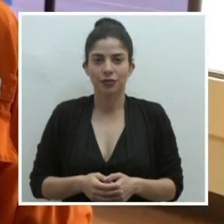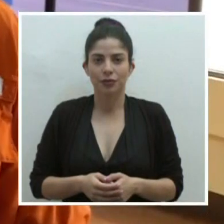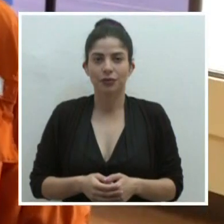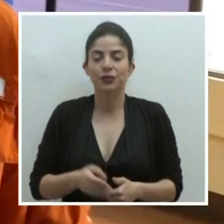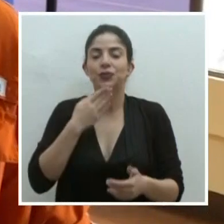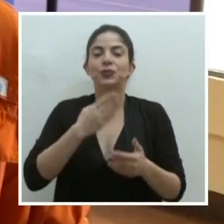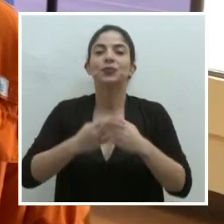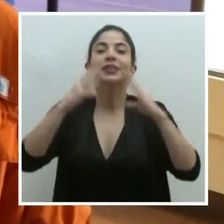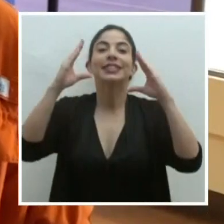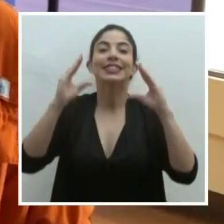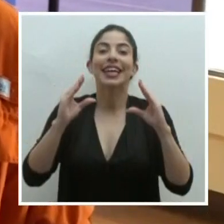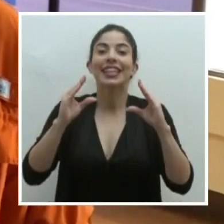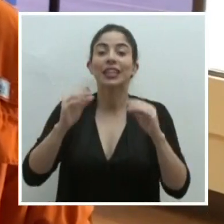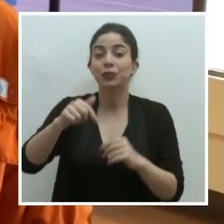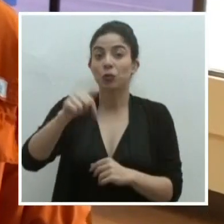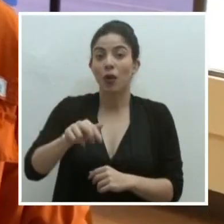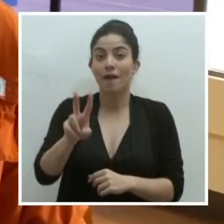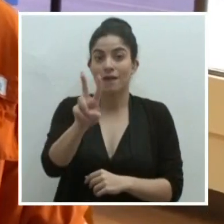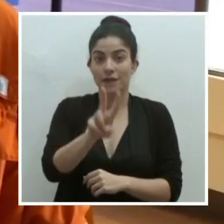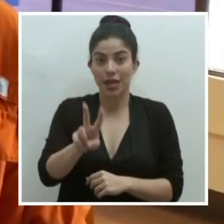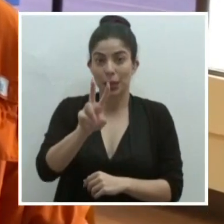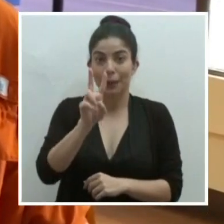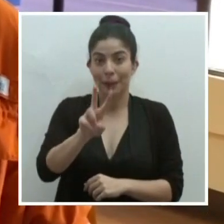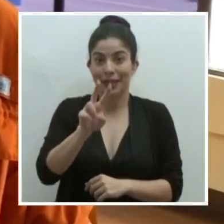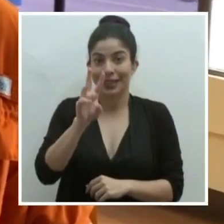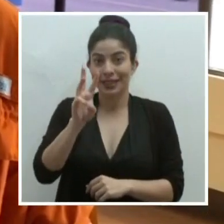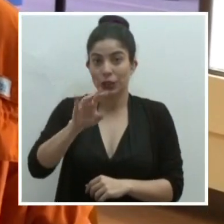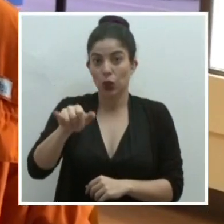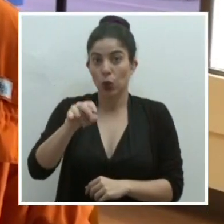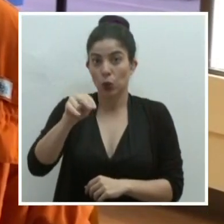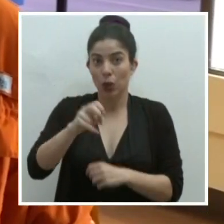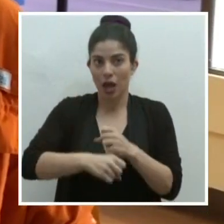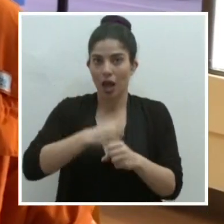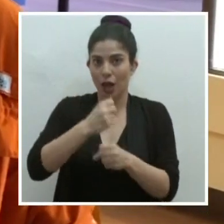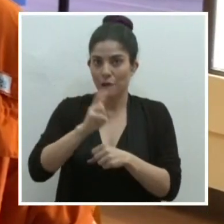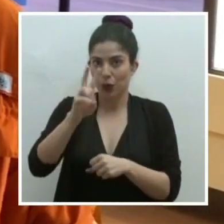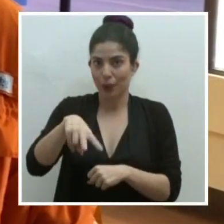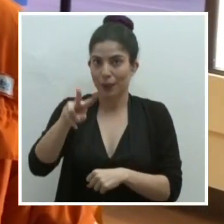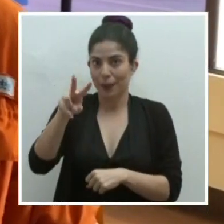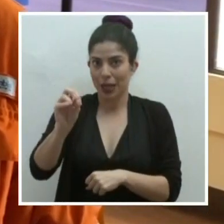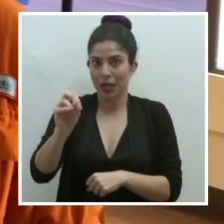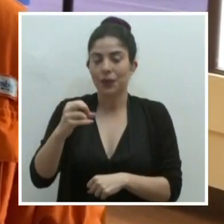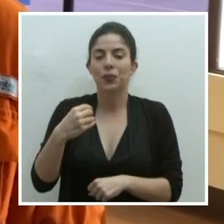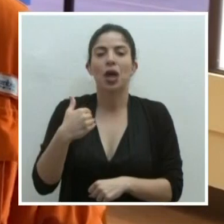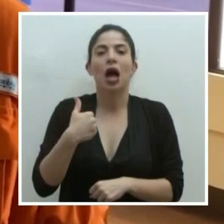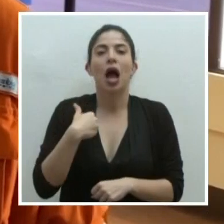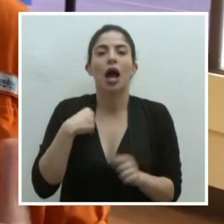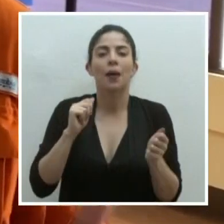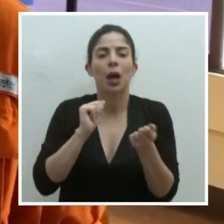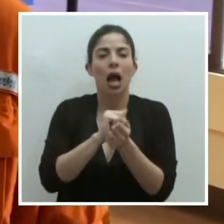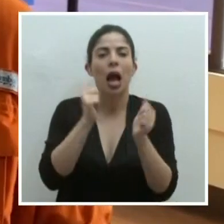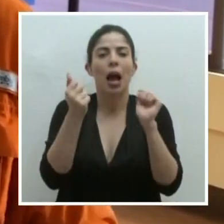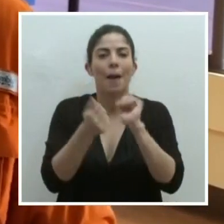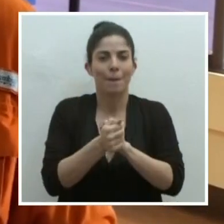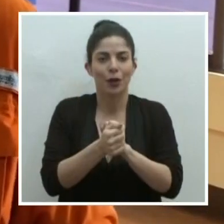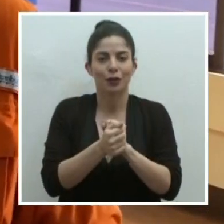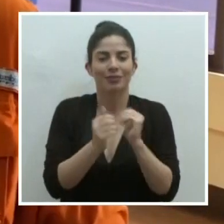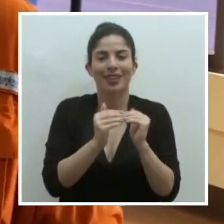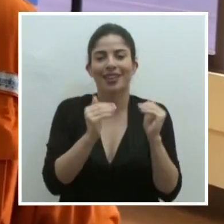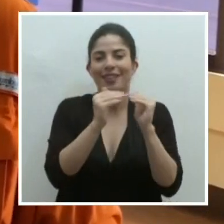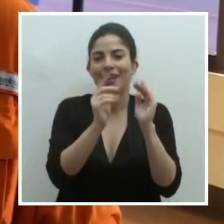Muy buenas tardes. Para este viernes 26 de junio del 2020 tendremos los siguientes cambios en los niveles de